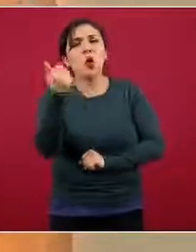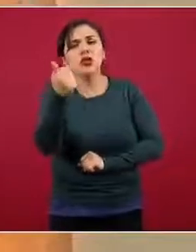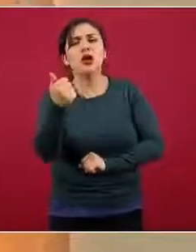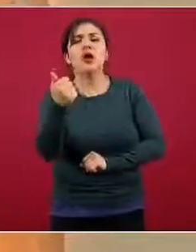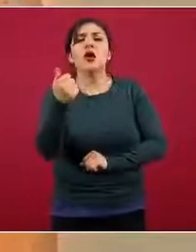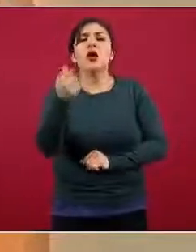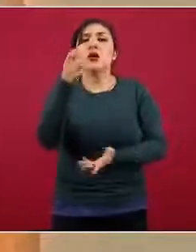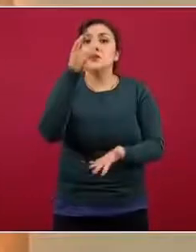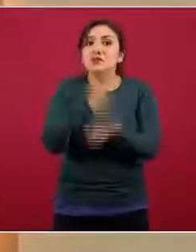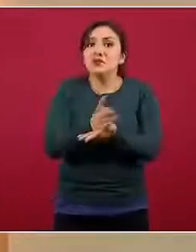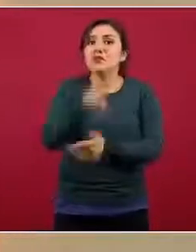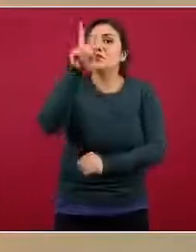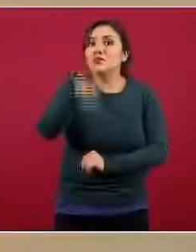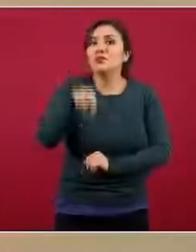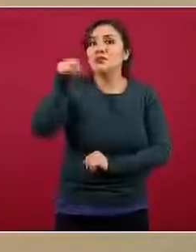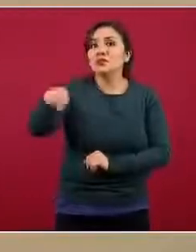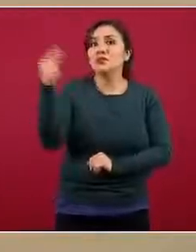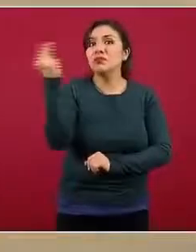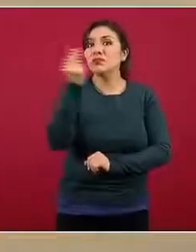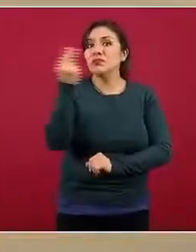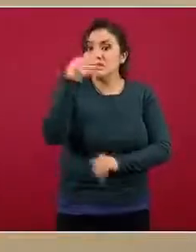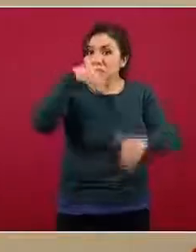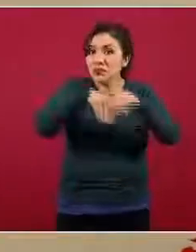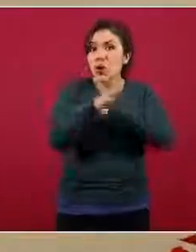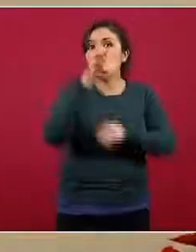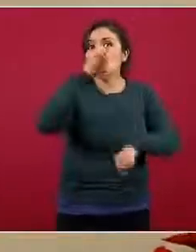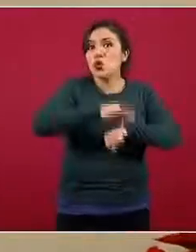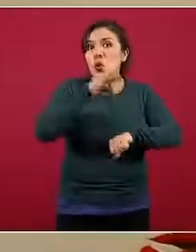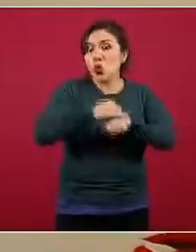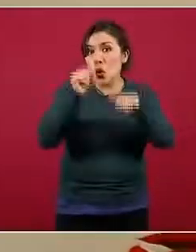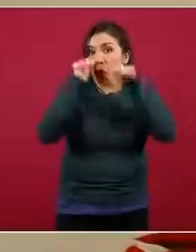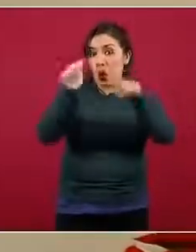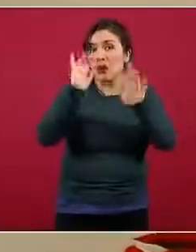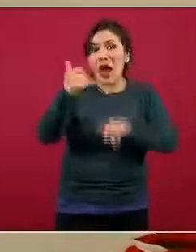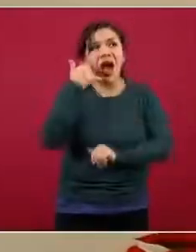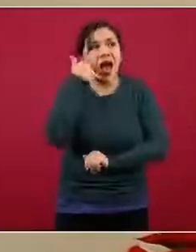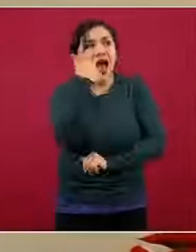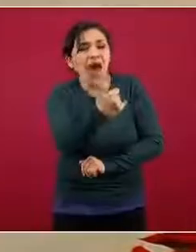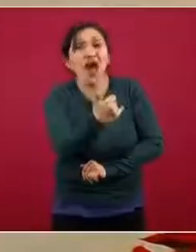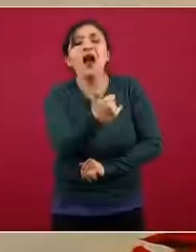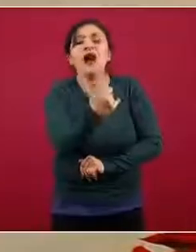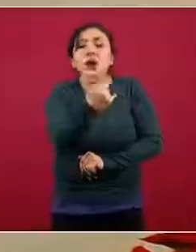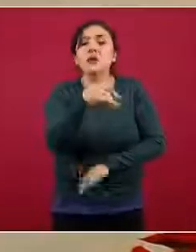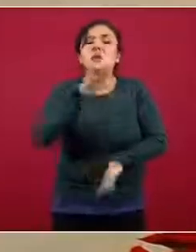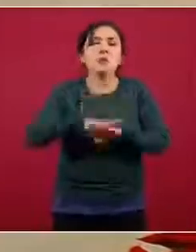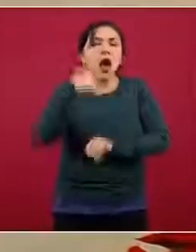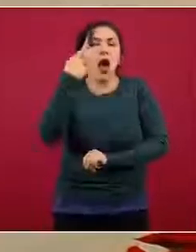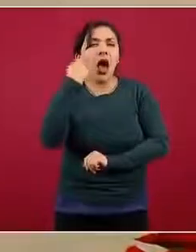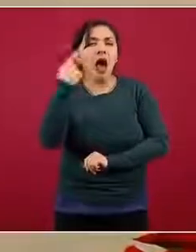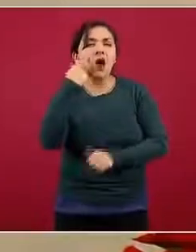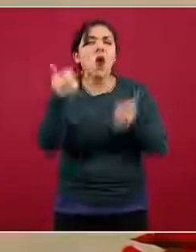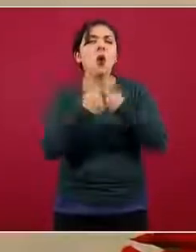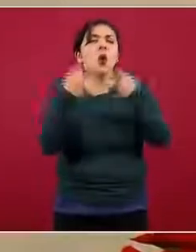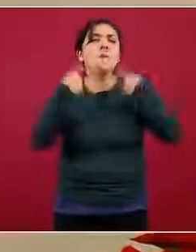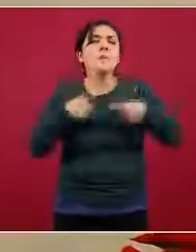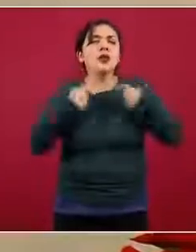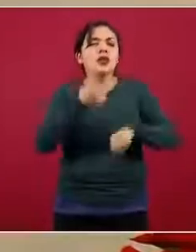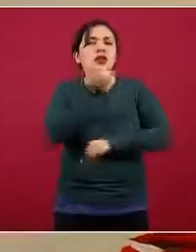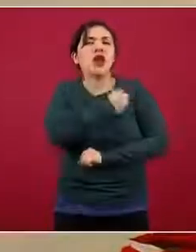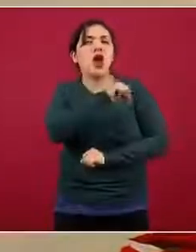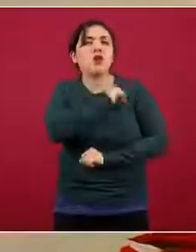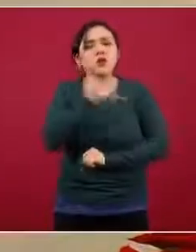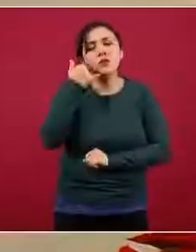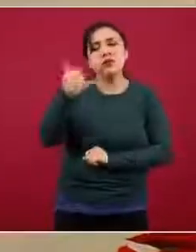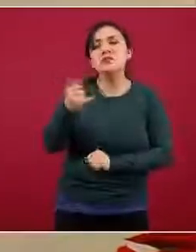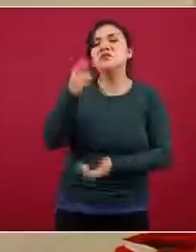identifica la necesidad, hay una llamada telefónica, normalmente por un personal de salud,